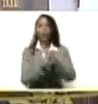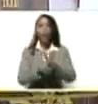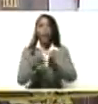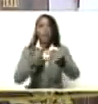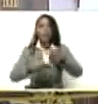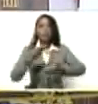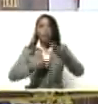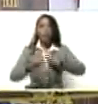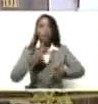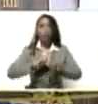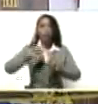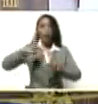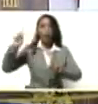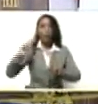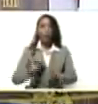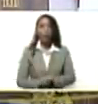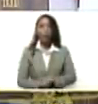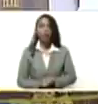eléctrico